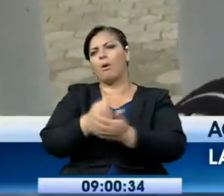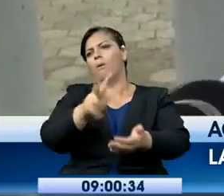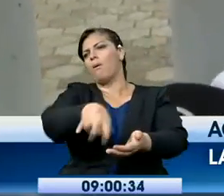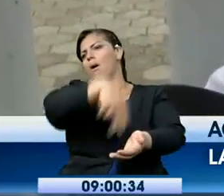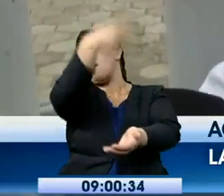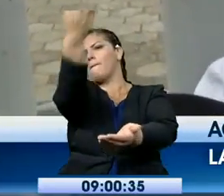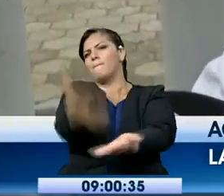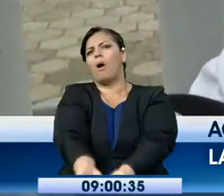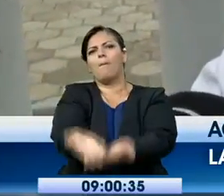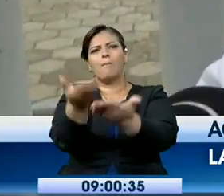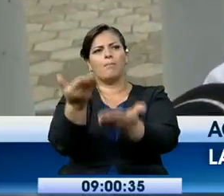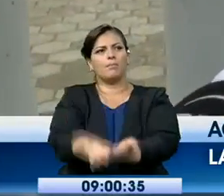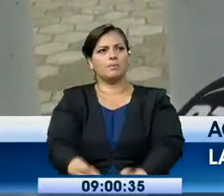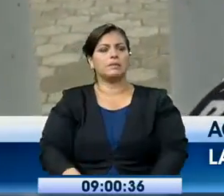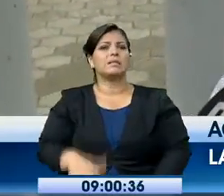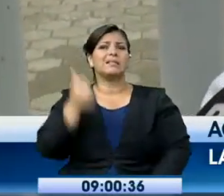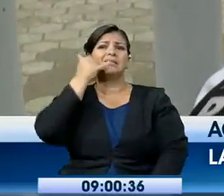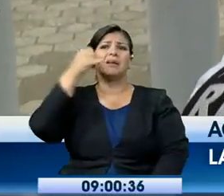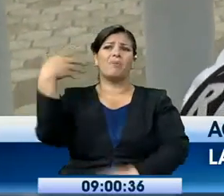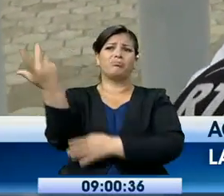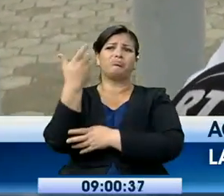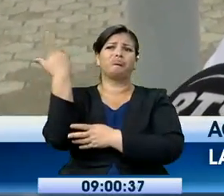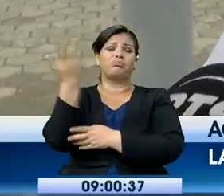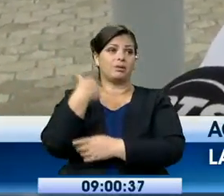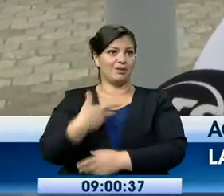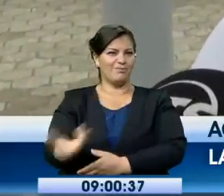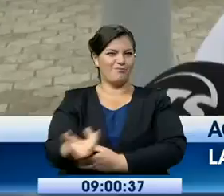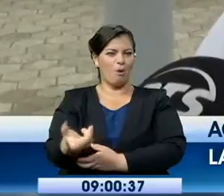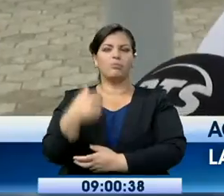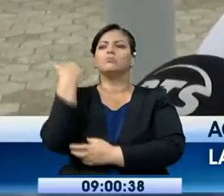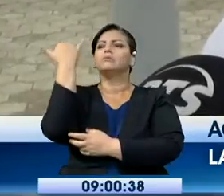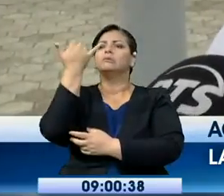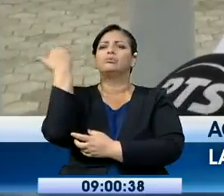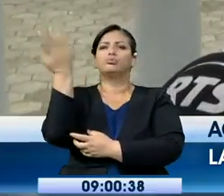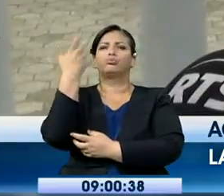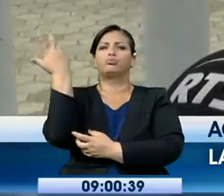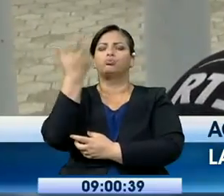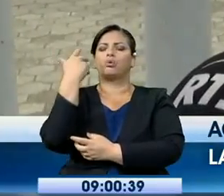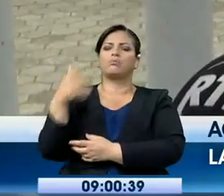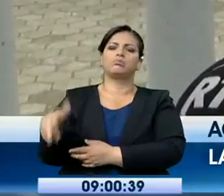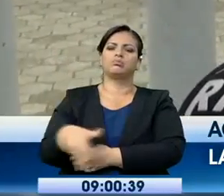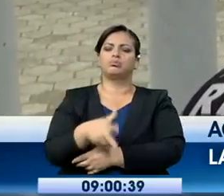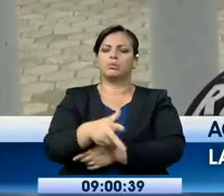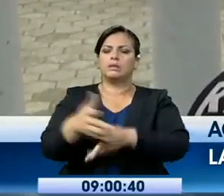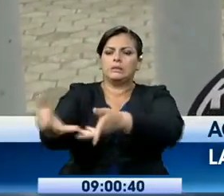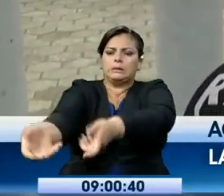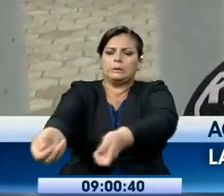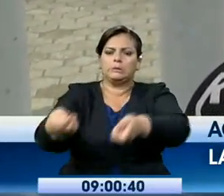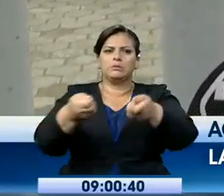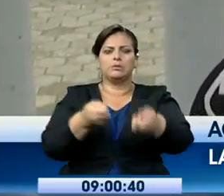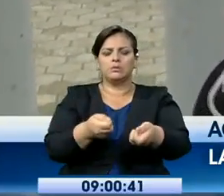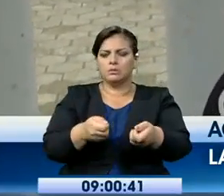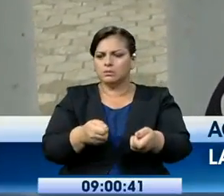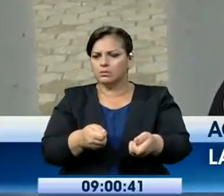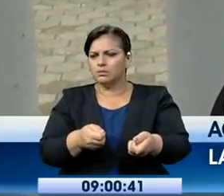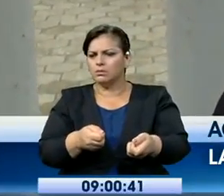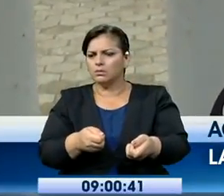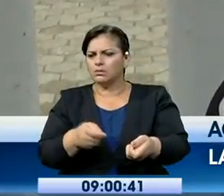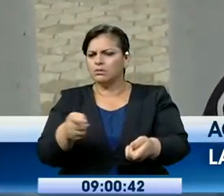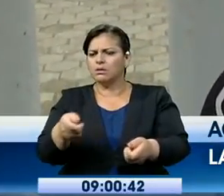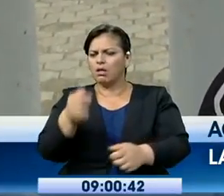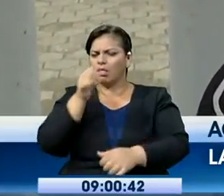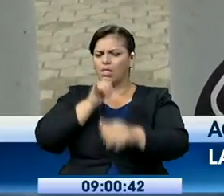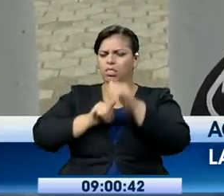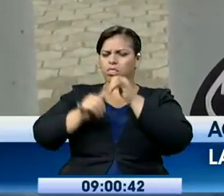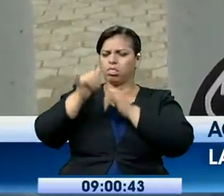a la ambulancia, a la ambulancia del cuerpo de bomberos. Pero ellos lo recogieron y de que como estaba medio etílico, lo cogieron, lo llevaron donde él